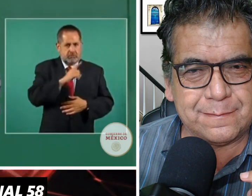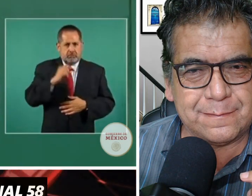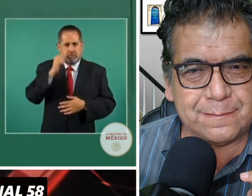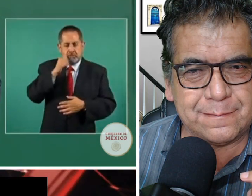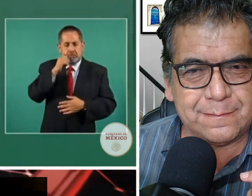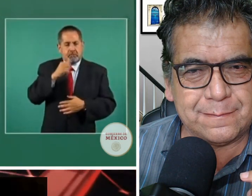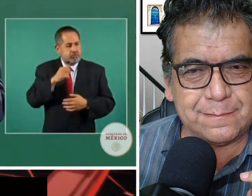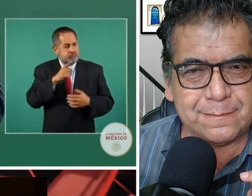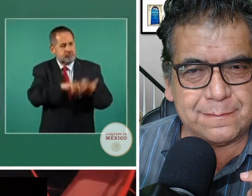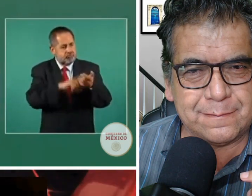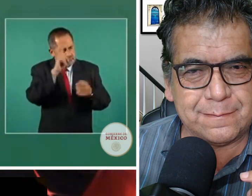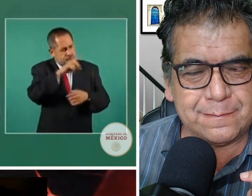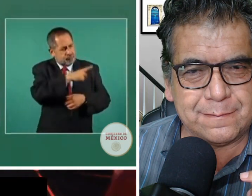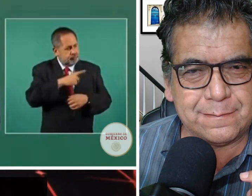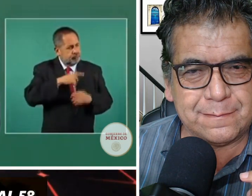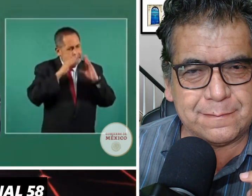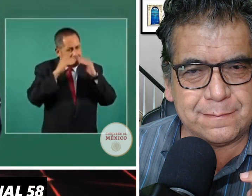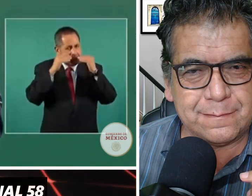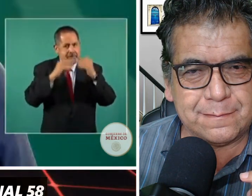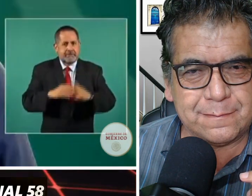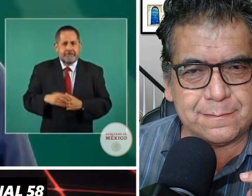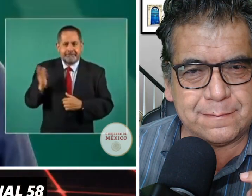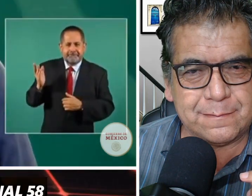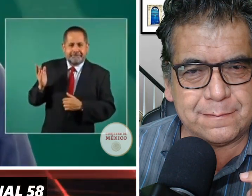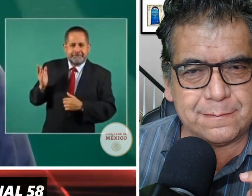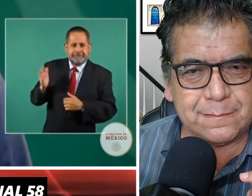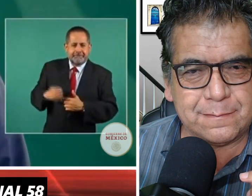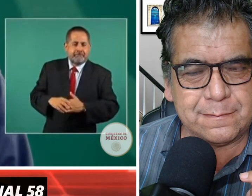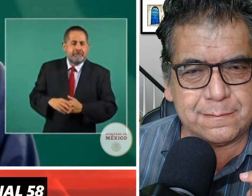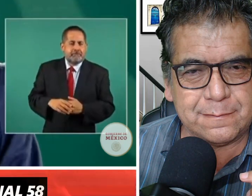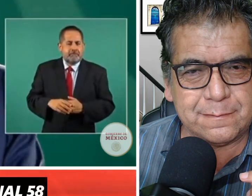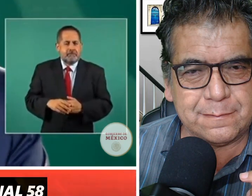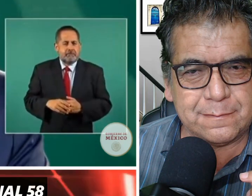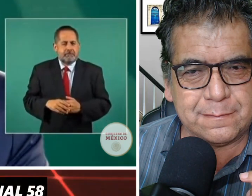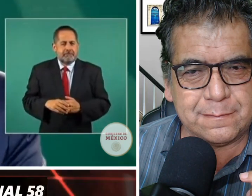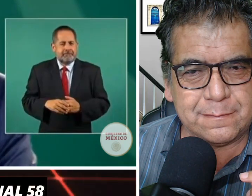y también le dijeron hay que reírse, y de repente